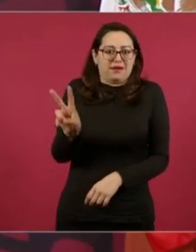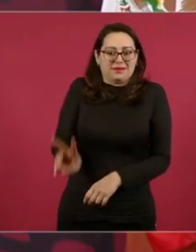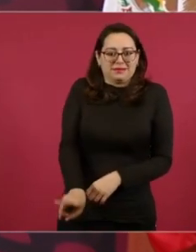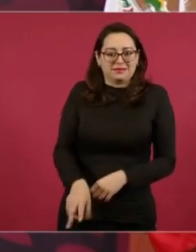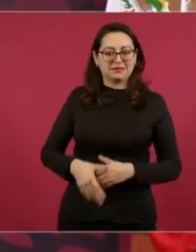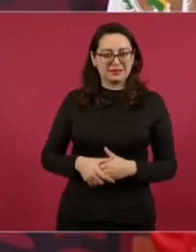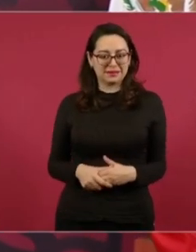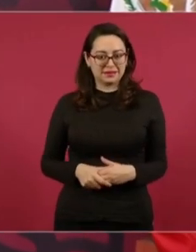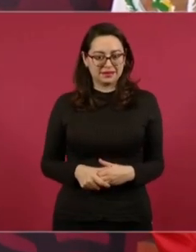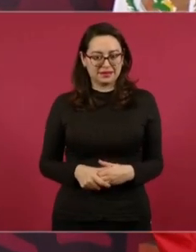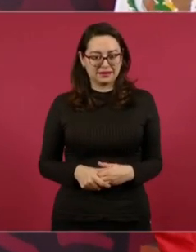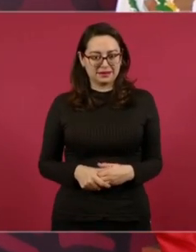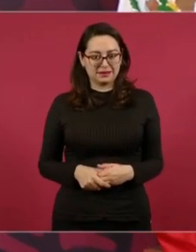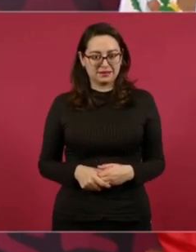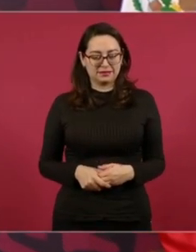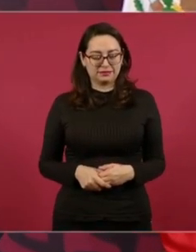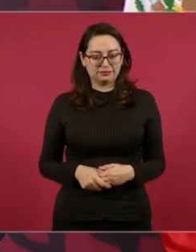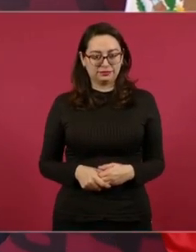Se inaugura